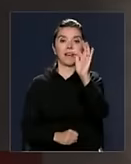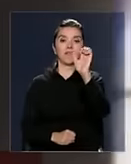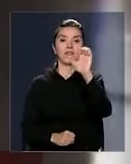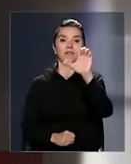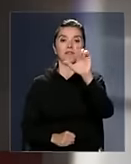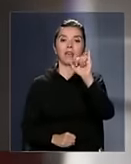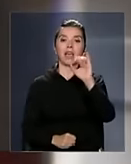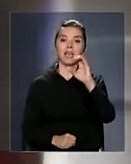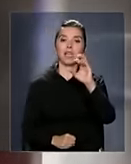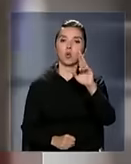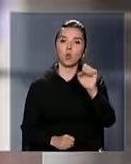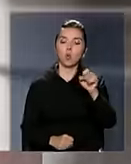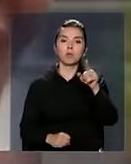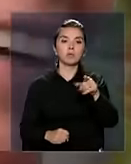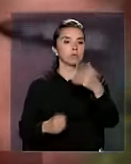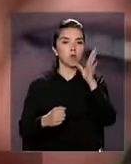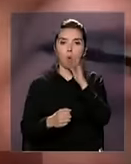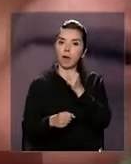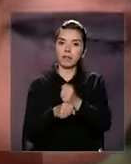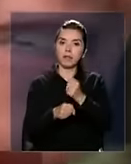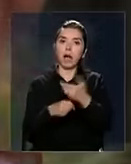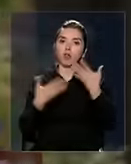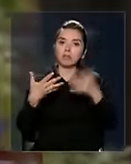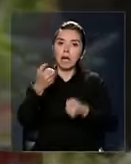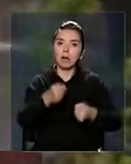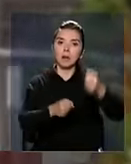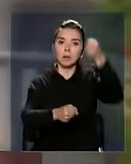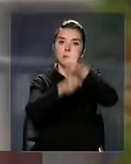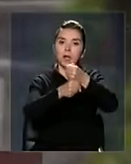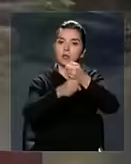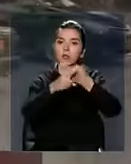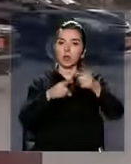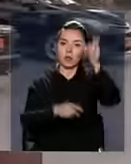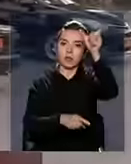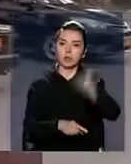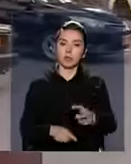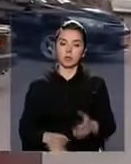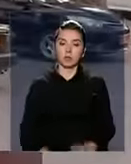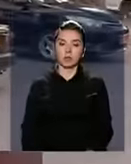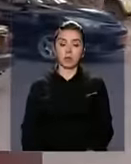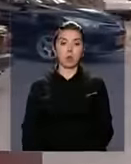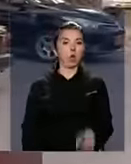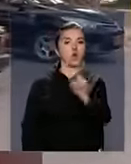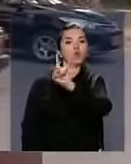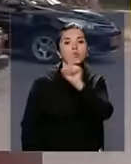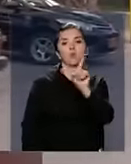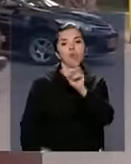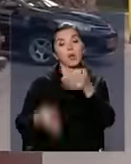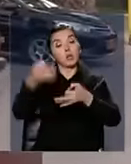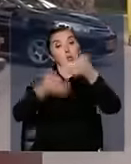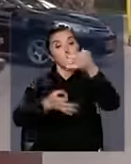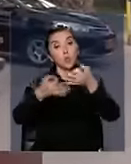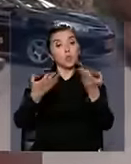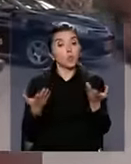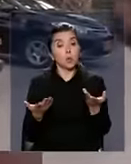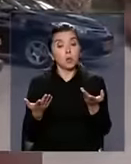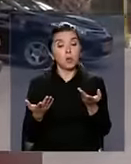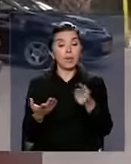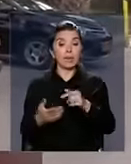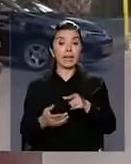que se viralizó en las redes sociales y que causó las críticas de la comunidad. Para mí me parece injusto, porque si ella quedó sin trabajo, pero